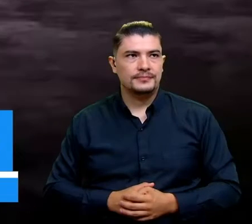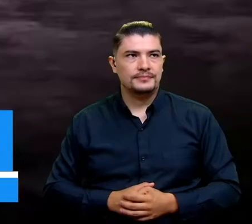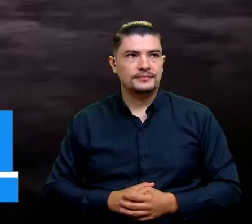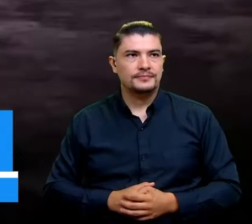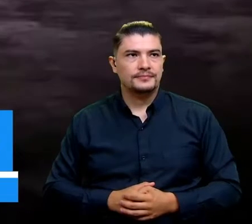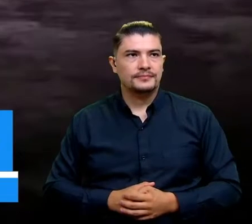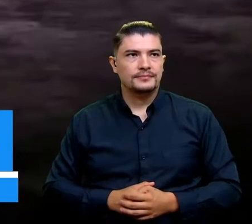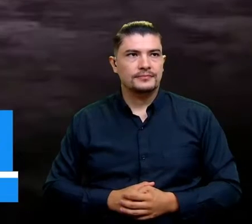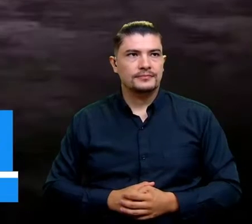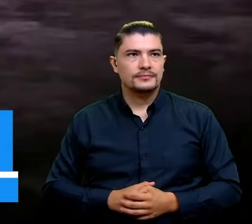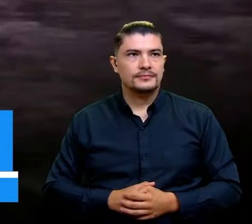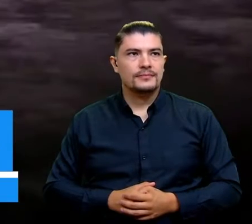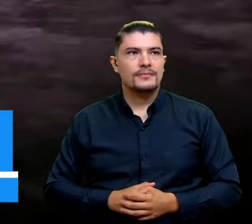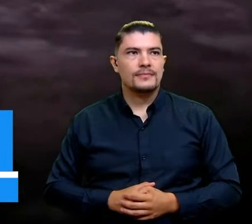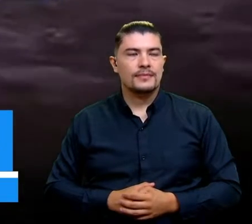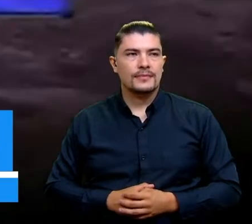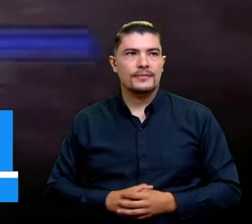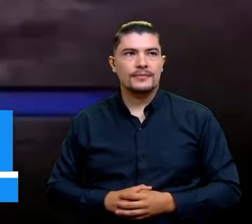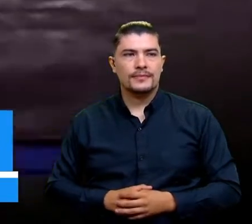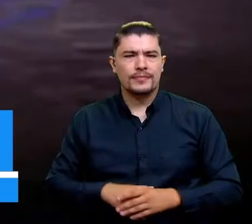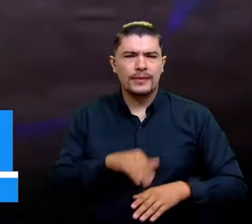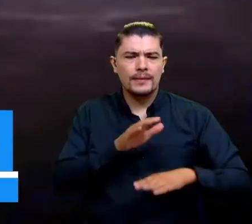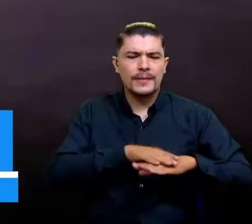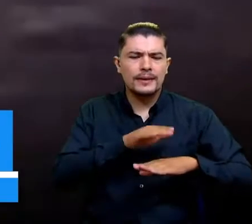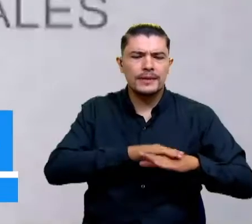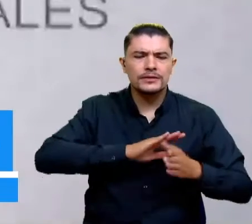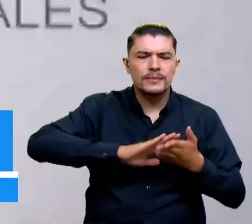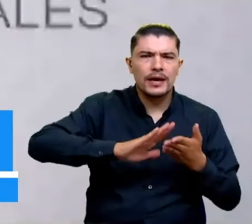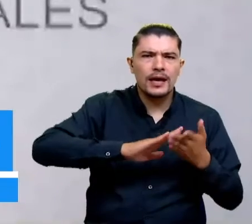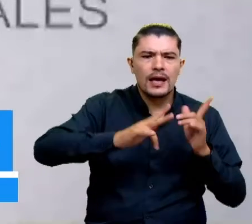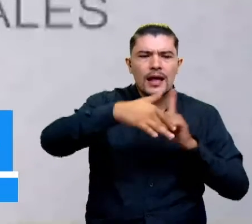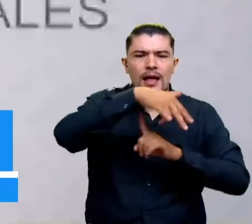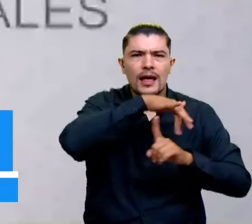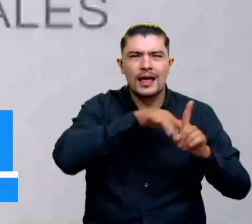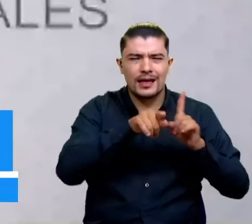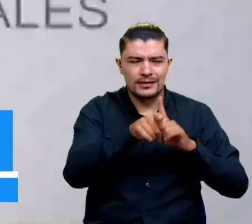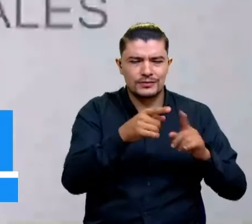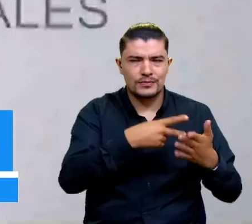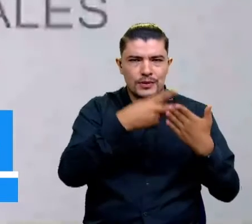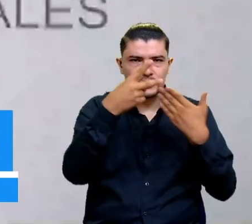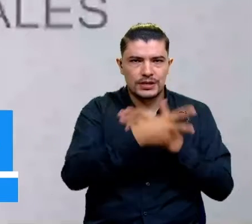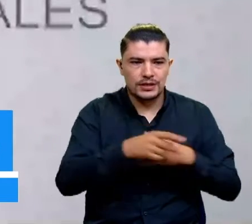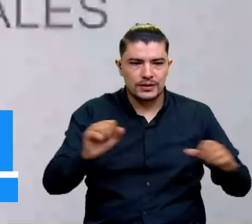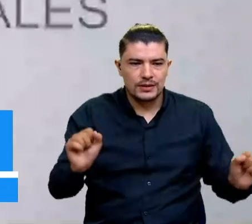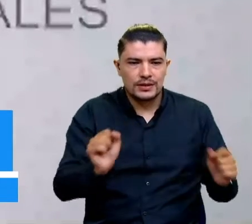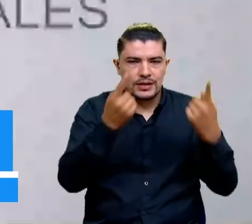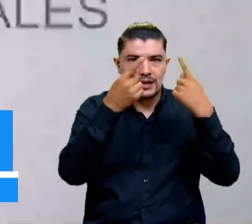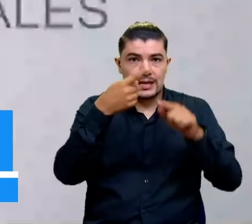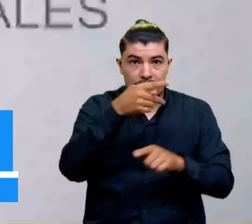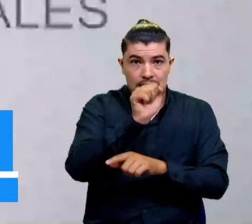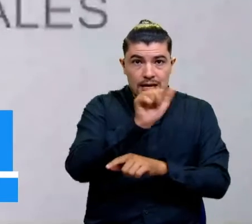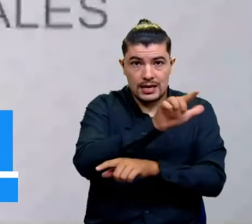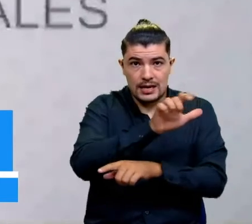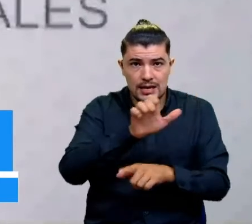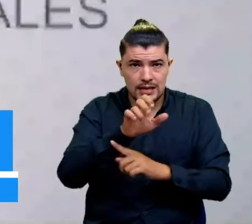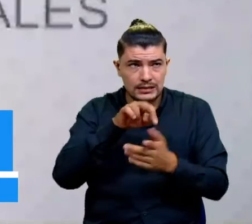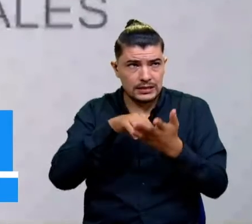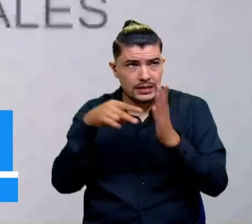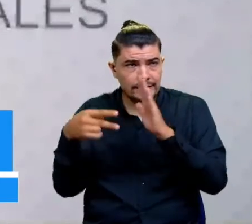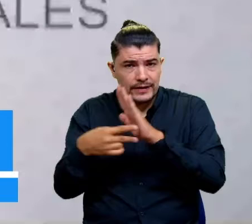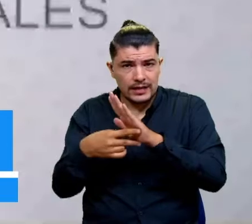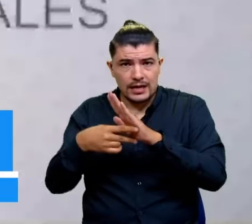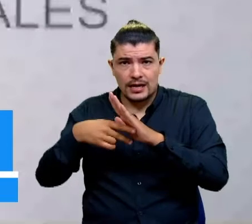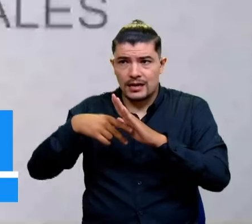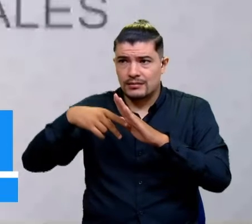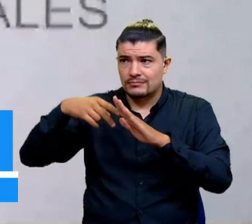fracturamiento hidráulico. La viabilidad de la licencia ambiental de los proyectos piloto de GNC no es en ninguna manera un